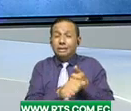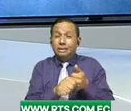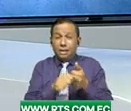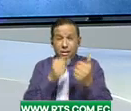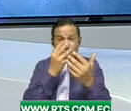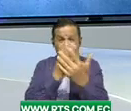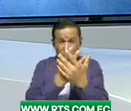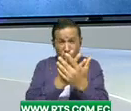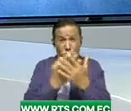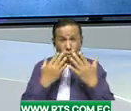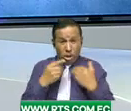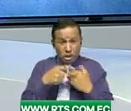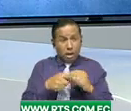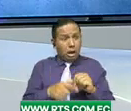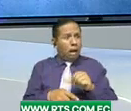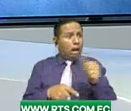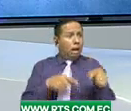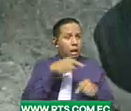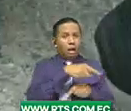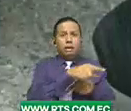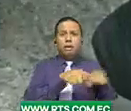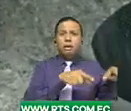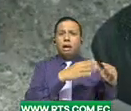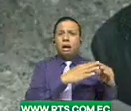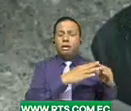penitenciaría del litoral. Veamos.